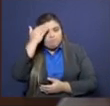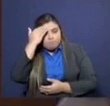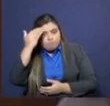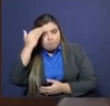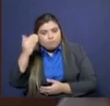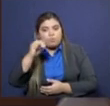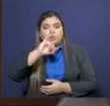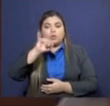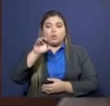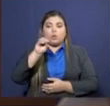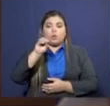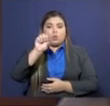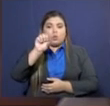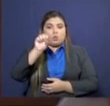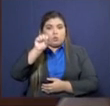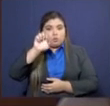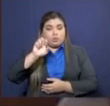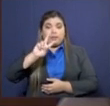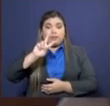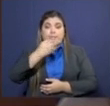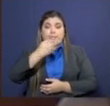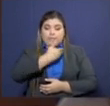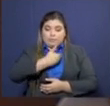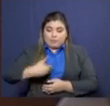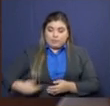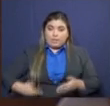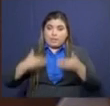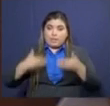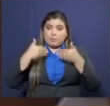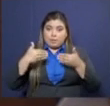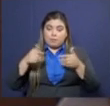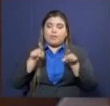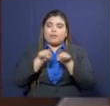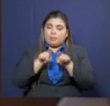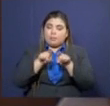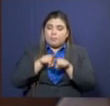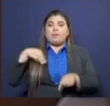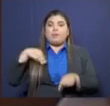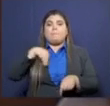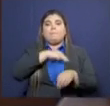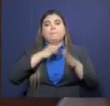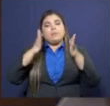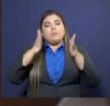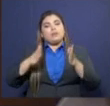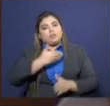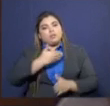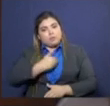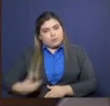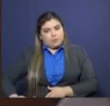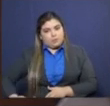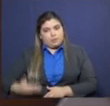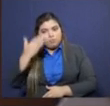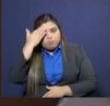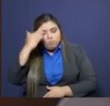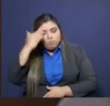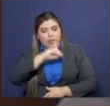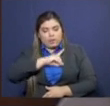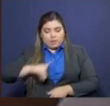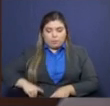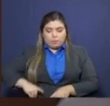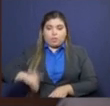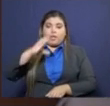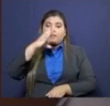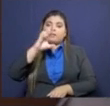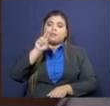José Gabriel Carrizo, Vicepresidente de la República y Ministro de la Presidencia. Honorable Diputada Zenobia